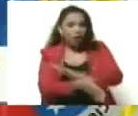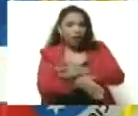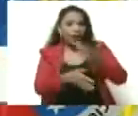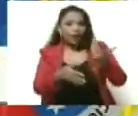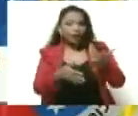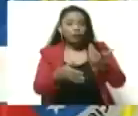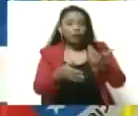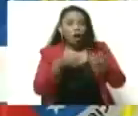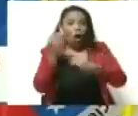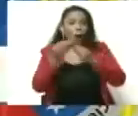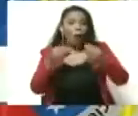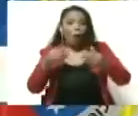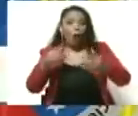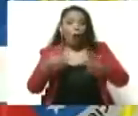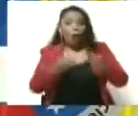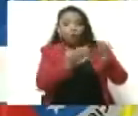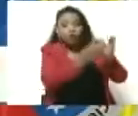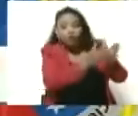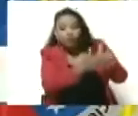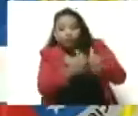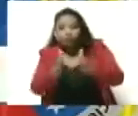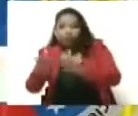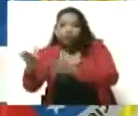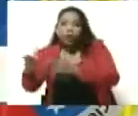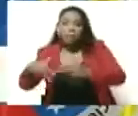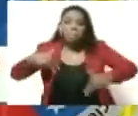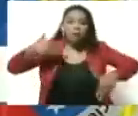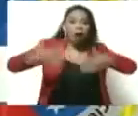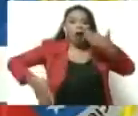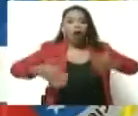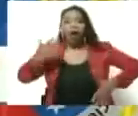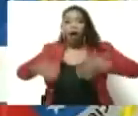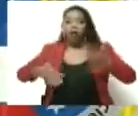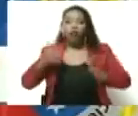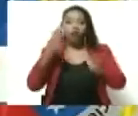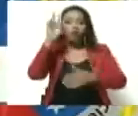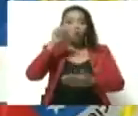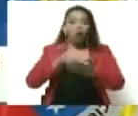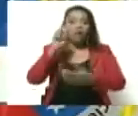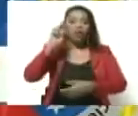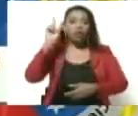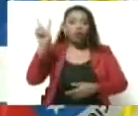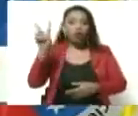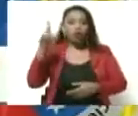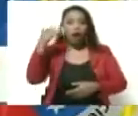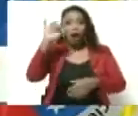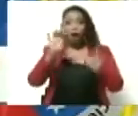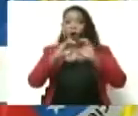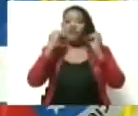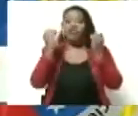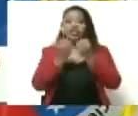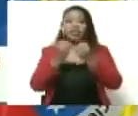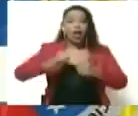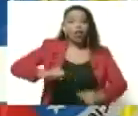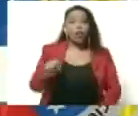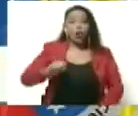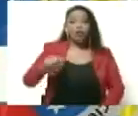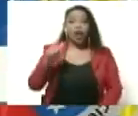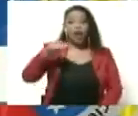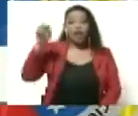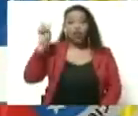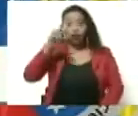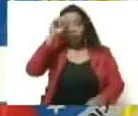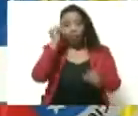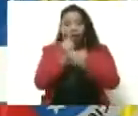de la delincuencia organizada a escala mundial por la Interpol 2022. Nosotros tenemos una oficina de la Interpol en Venezuela y